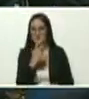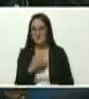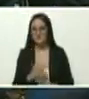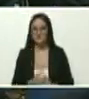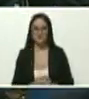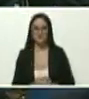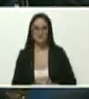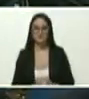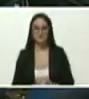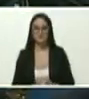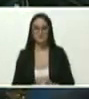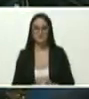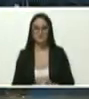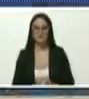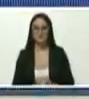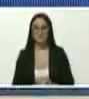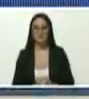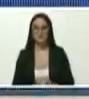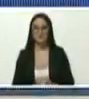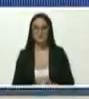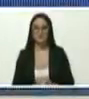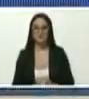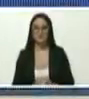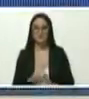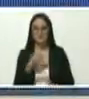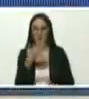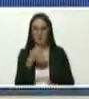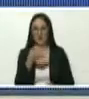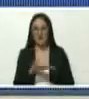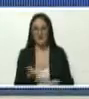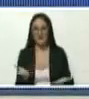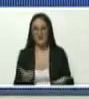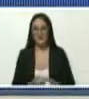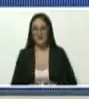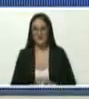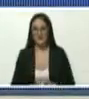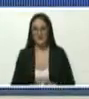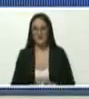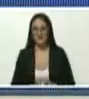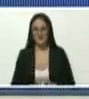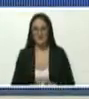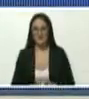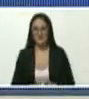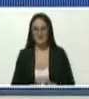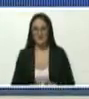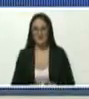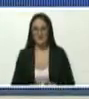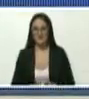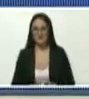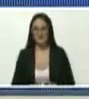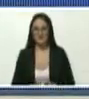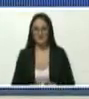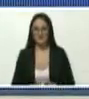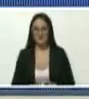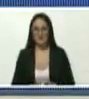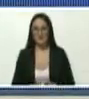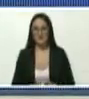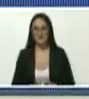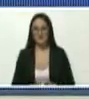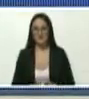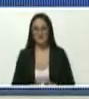Good evening, distinguished guests, your excellency, President Nicolás Maduro. Buenas tardes. Excellency, Minister Tarek El